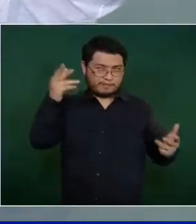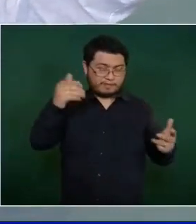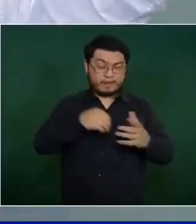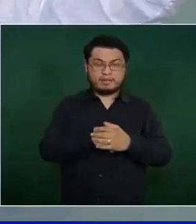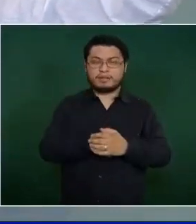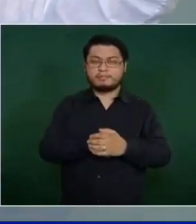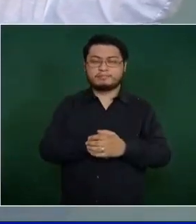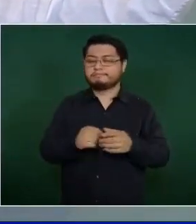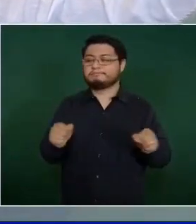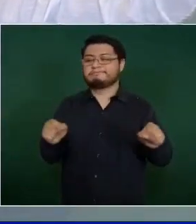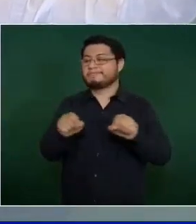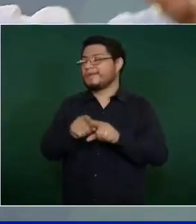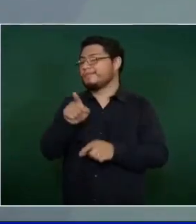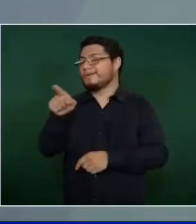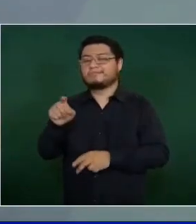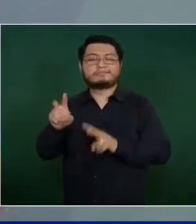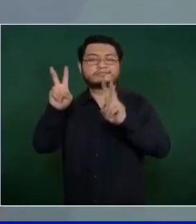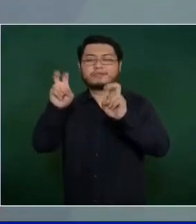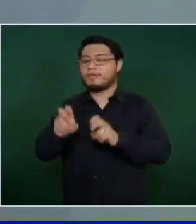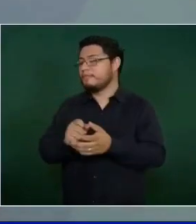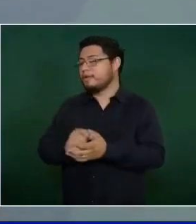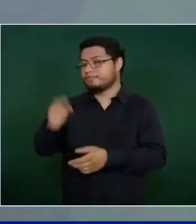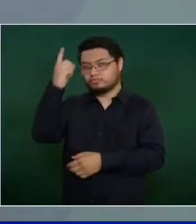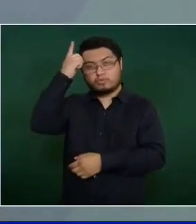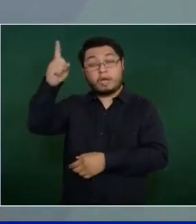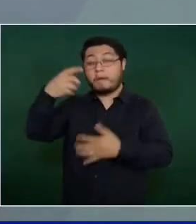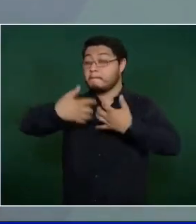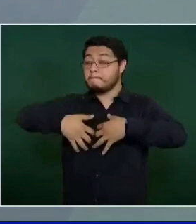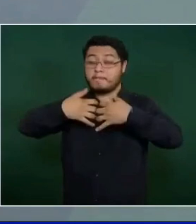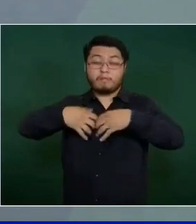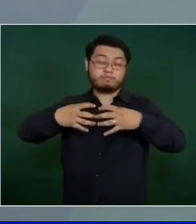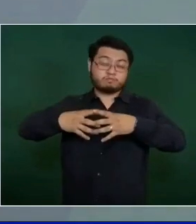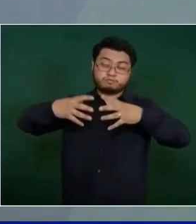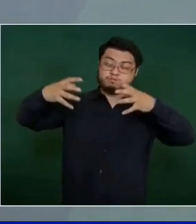banqueros, dueños de las grandes empresas.